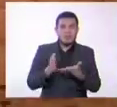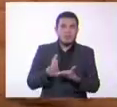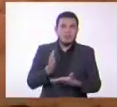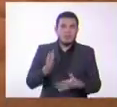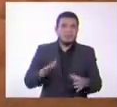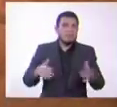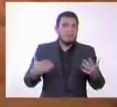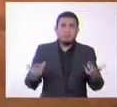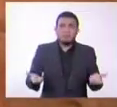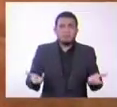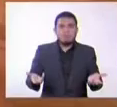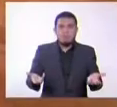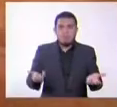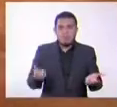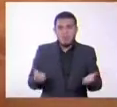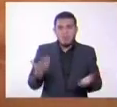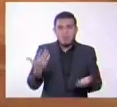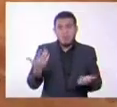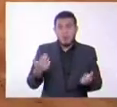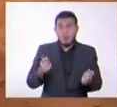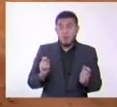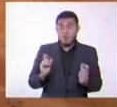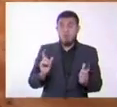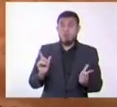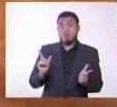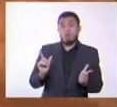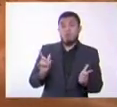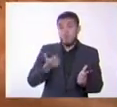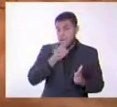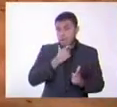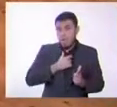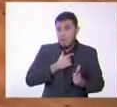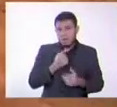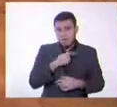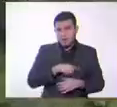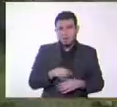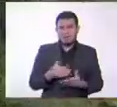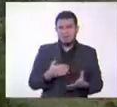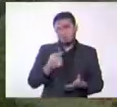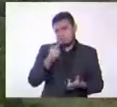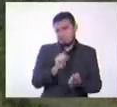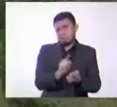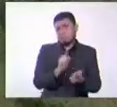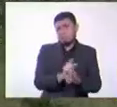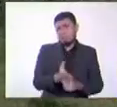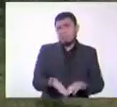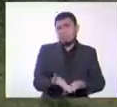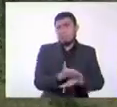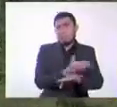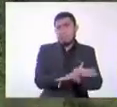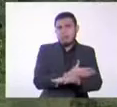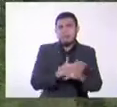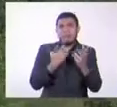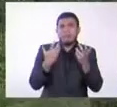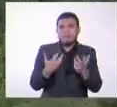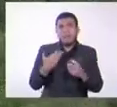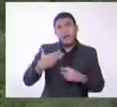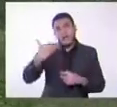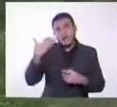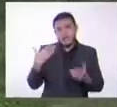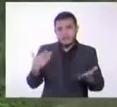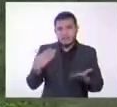del todo nuevas o sorprendentes para ellos, ya que las conocían desde hace miles de años antes que llegaran